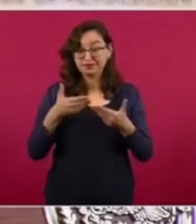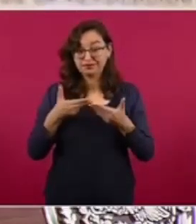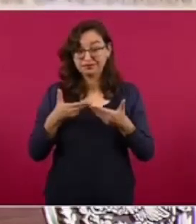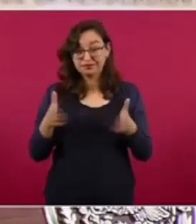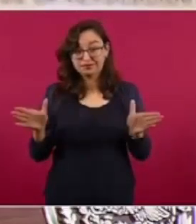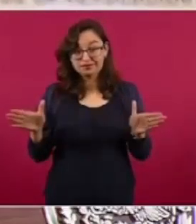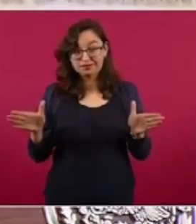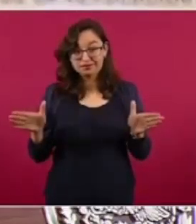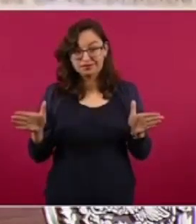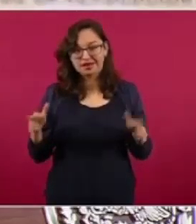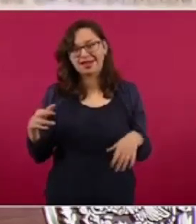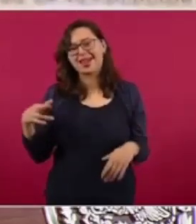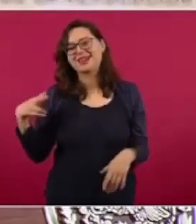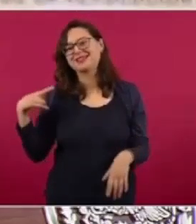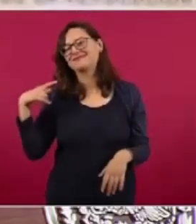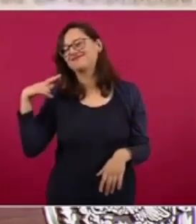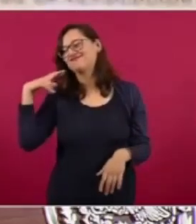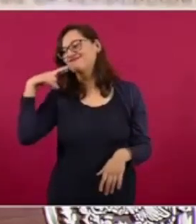mafia.